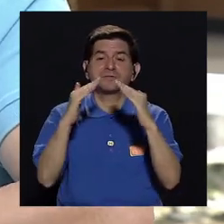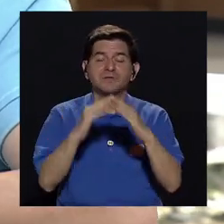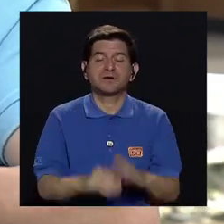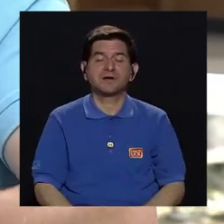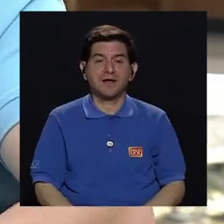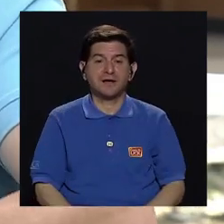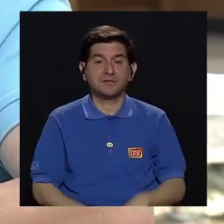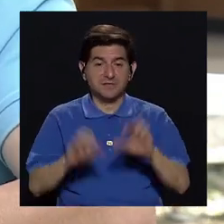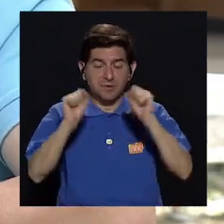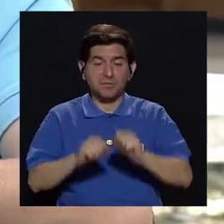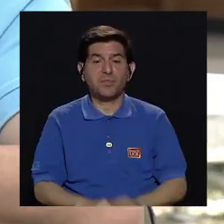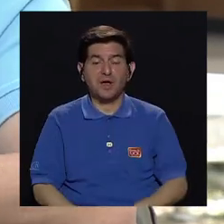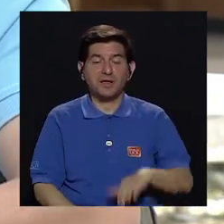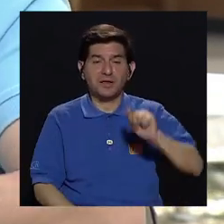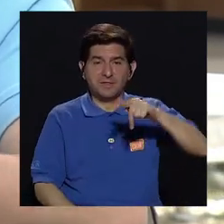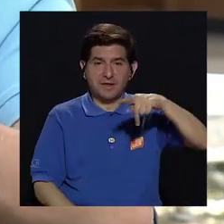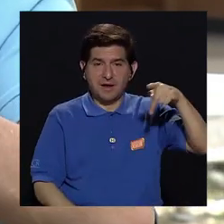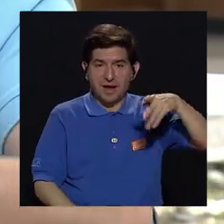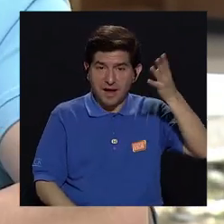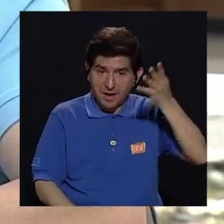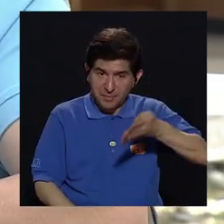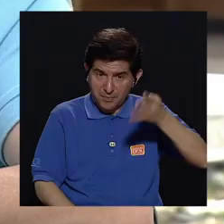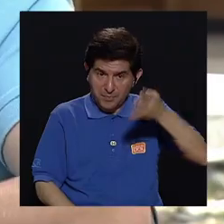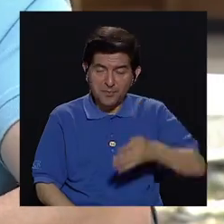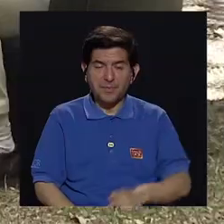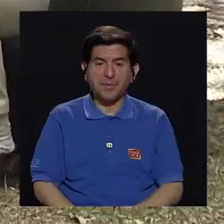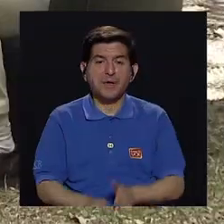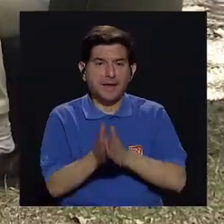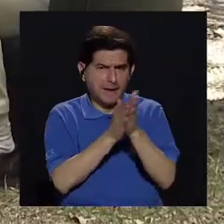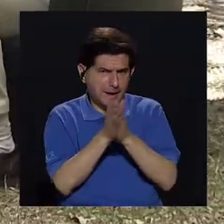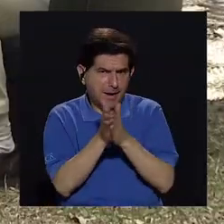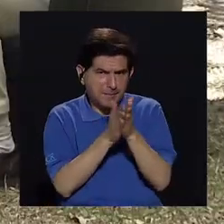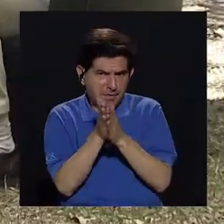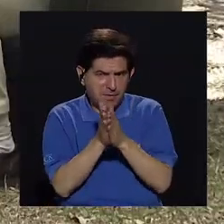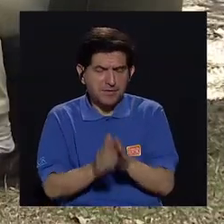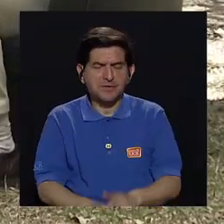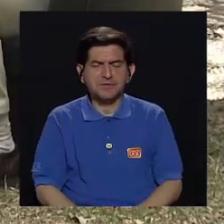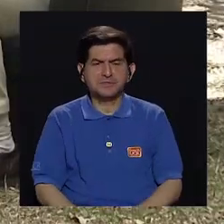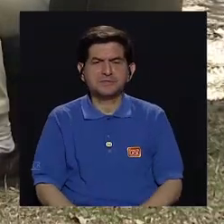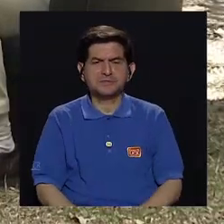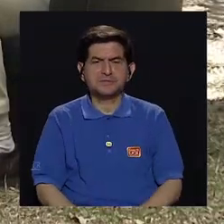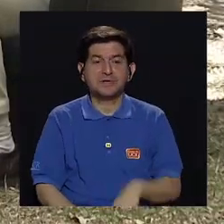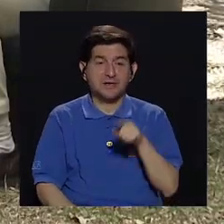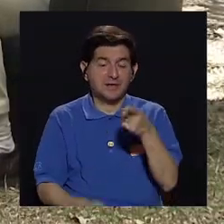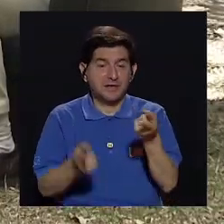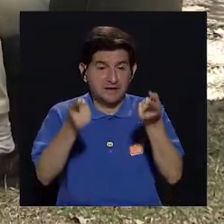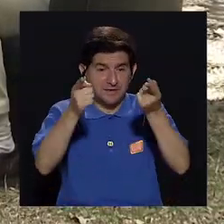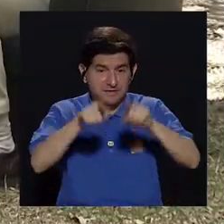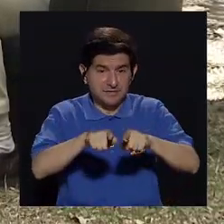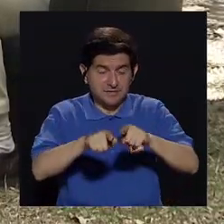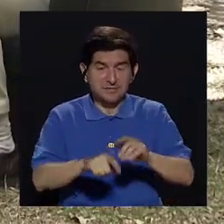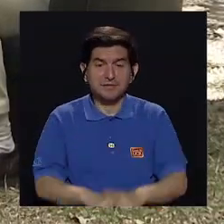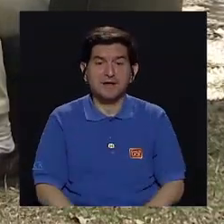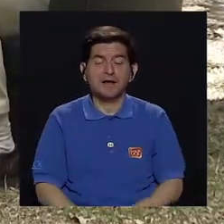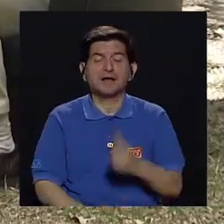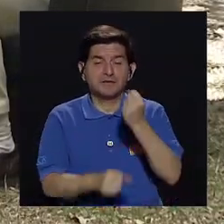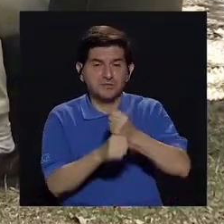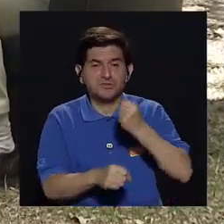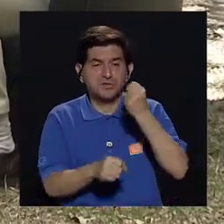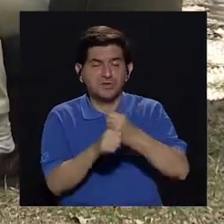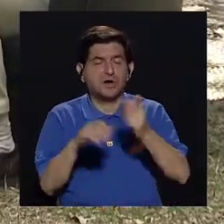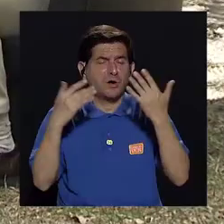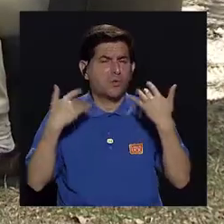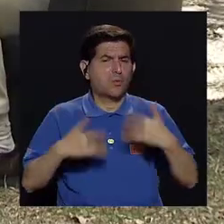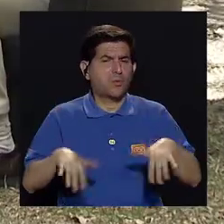pues puedan descargar la aplicación, meterse en sus PCs, aprovechar y sacarle el máximo provecho, pues, ya que es un